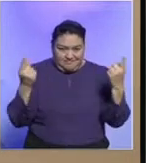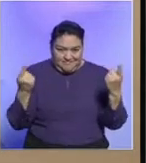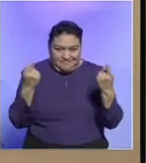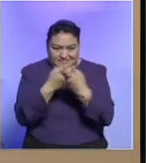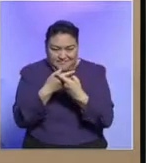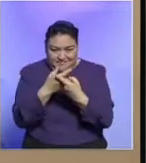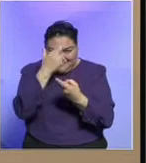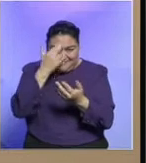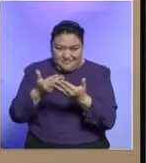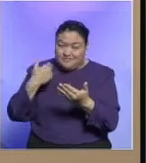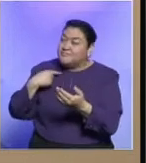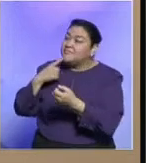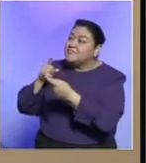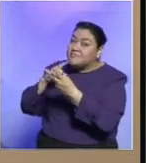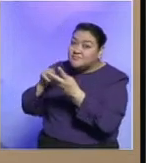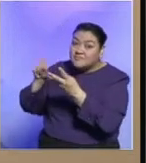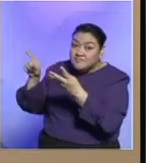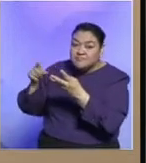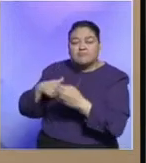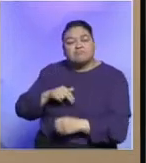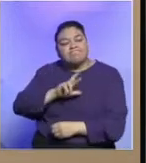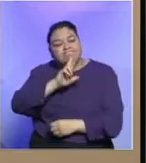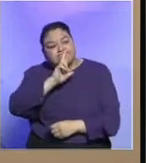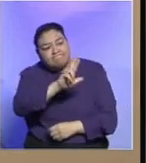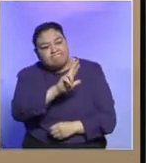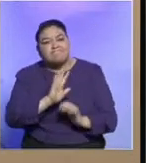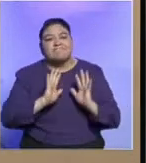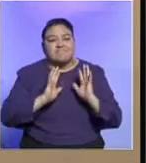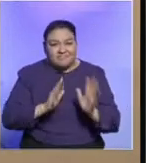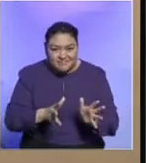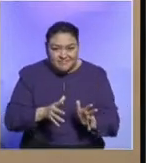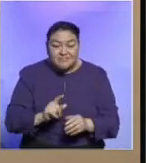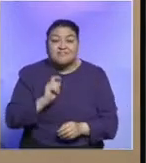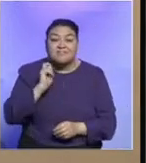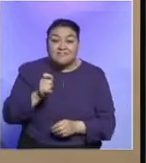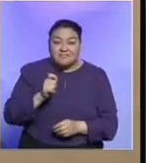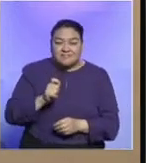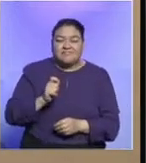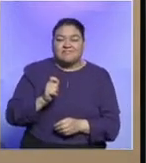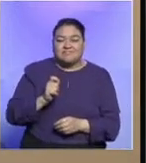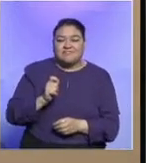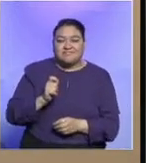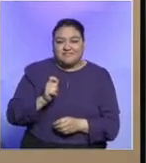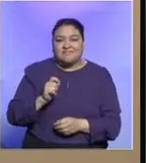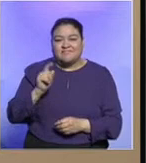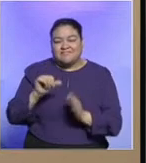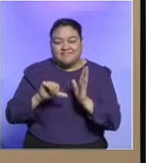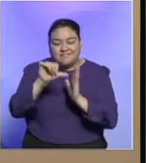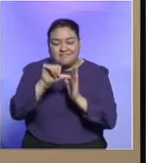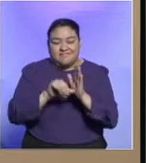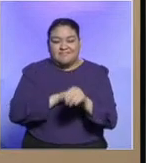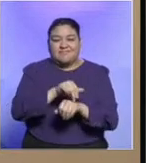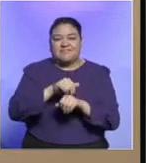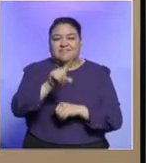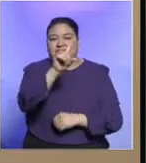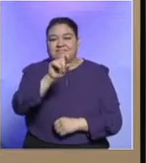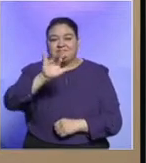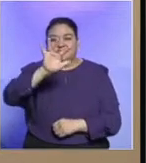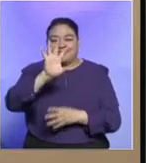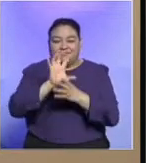inconstitucionalidad que se había presentado, que justamente es la excepción establecida en el artículo